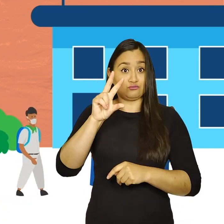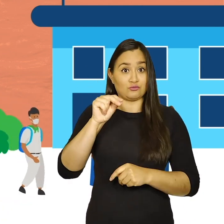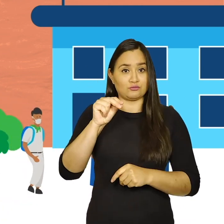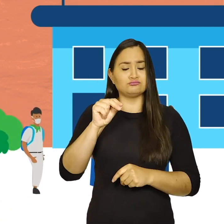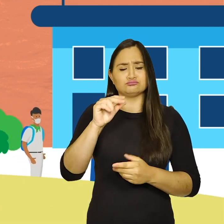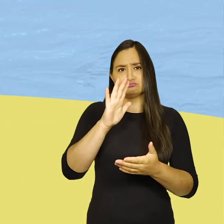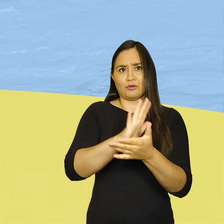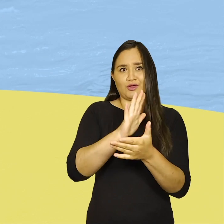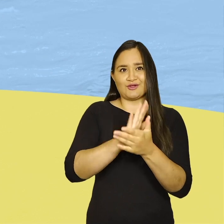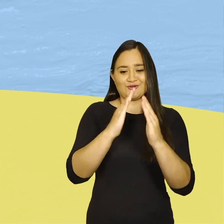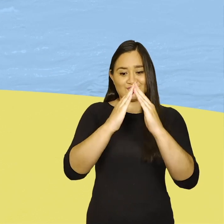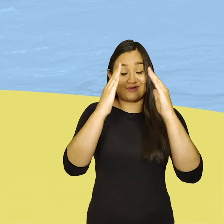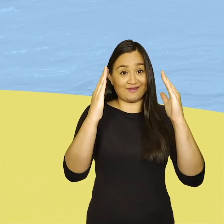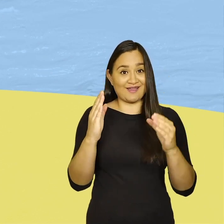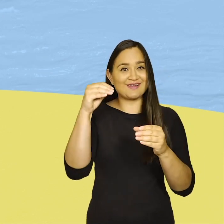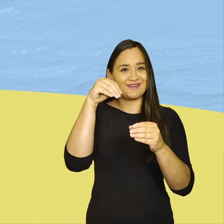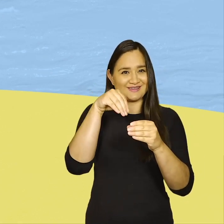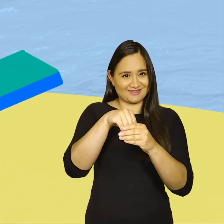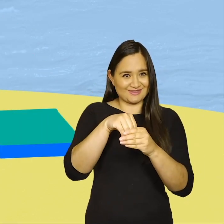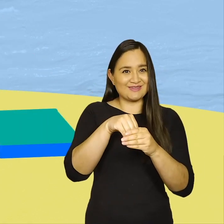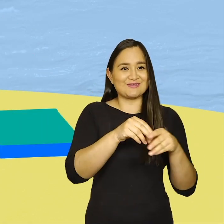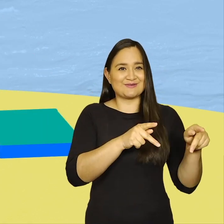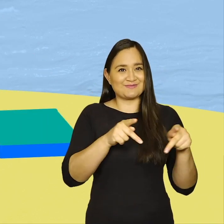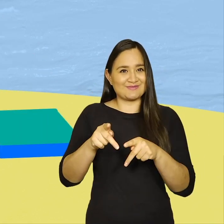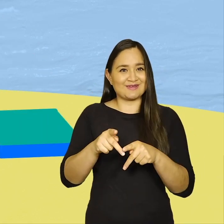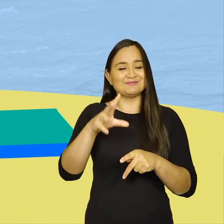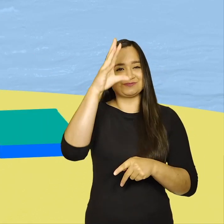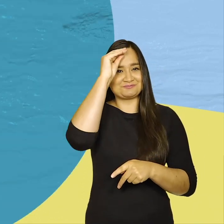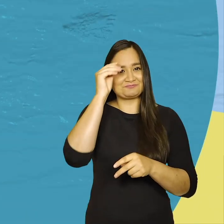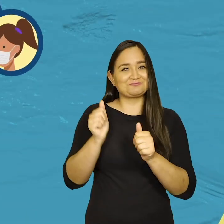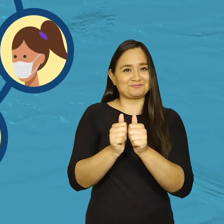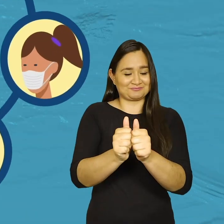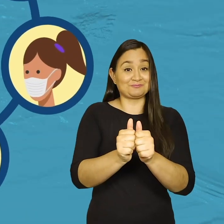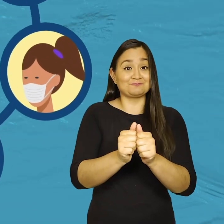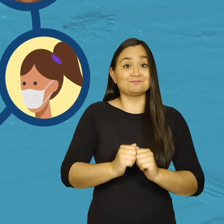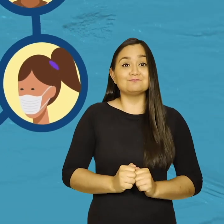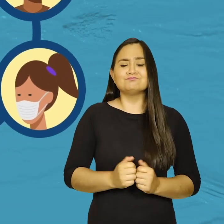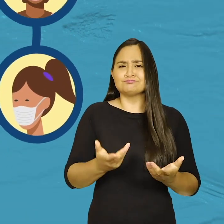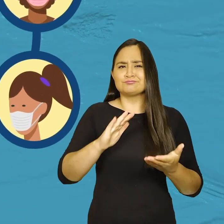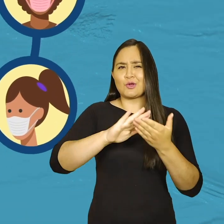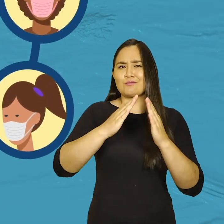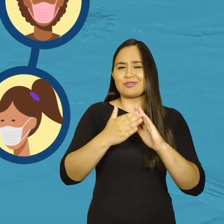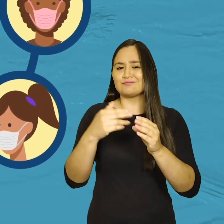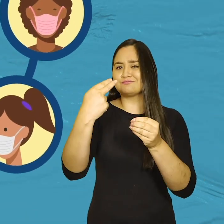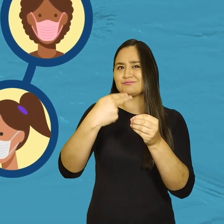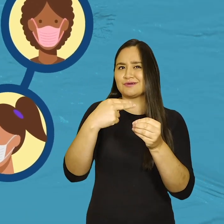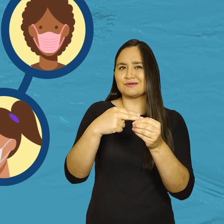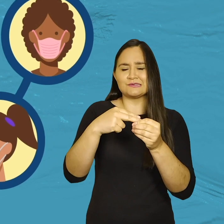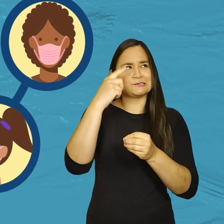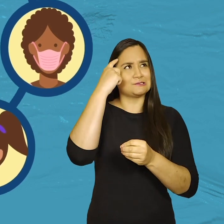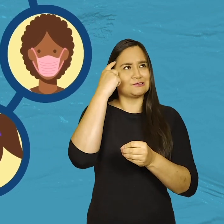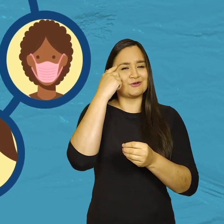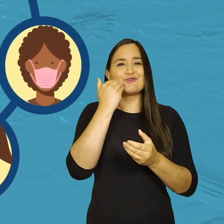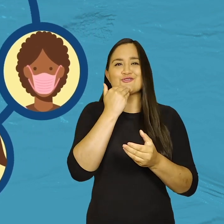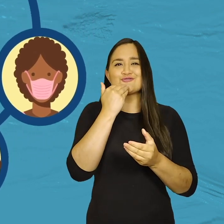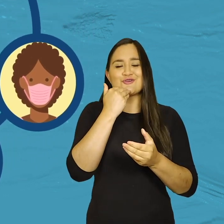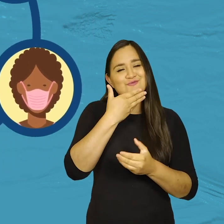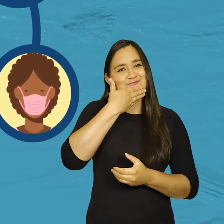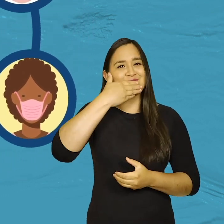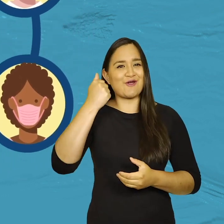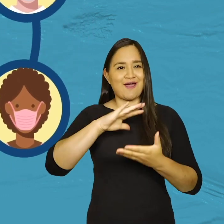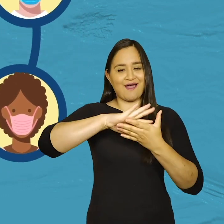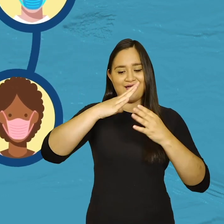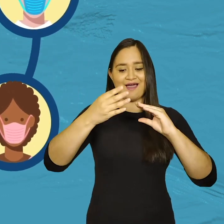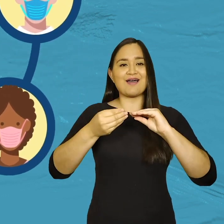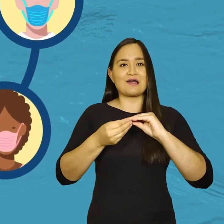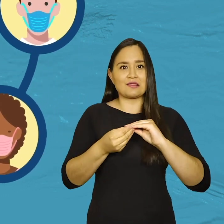plan, continuarás con el plan Aprendamos Juntos en Casa. Participemos como comunidad para encontrar la modalidad educativa